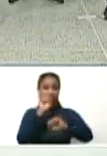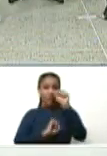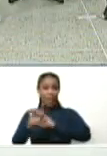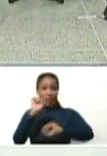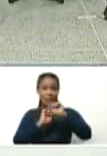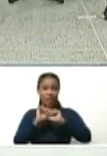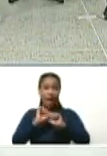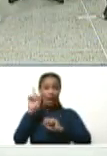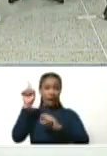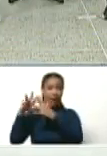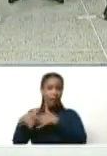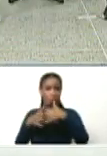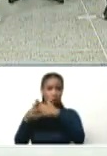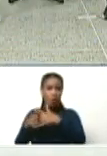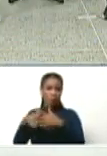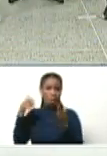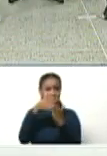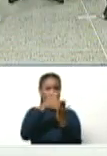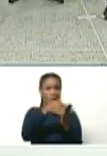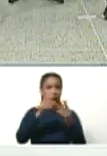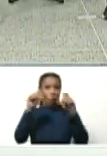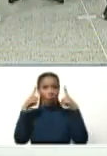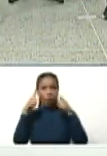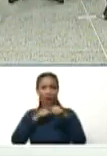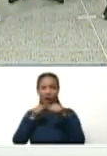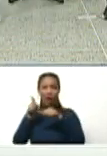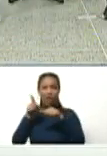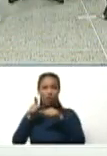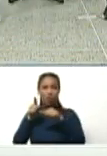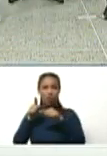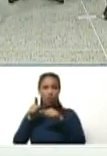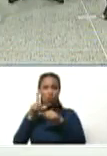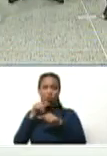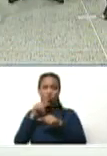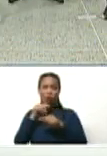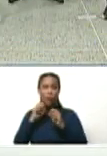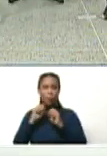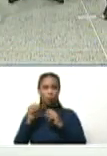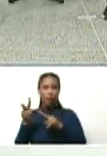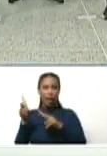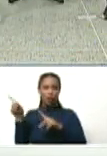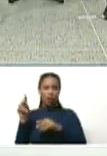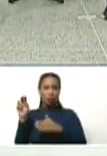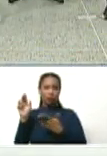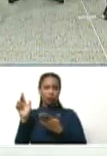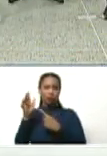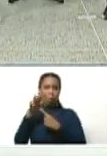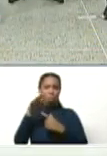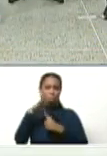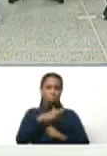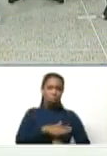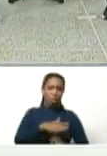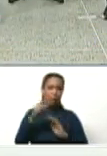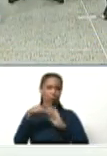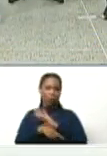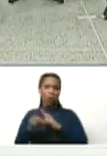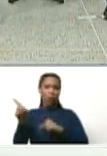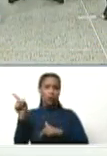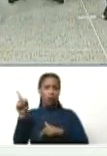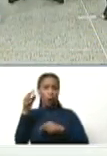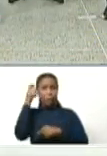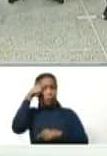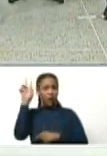Miami y atacar a La Guaira están hundidos, acabados, porque el pueblo de Venezuela sabe